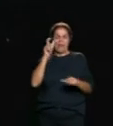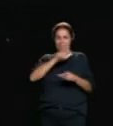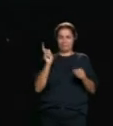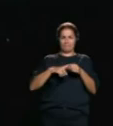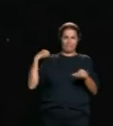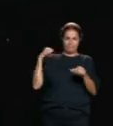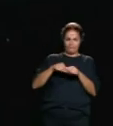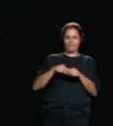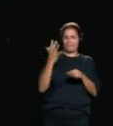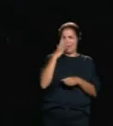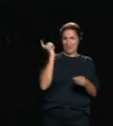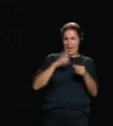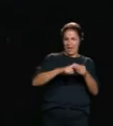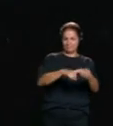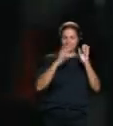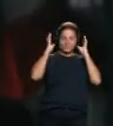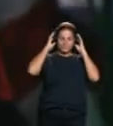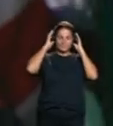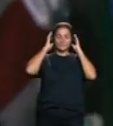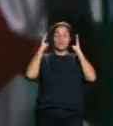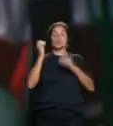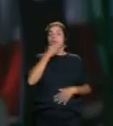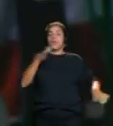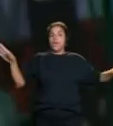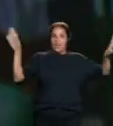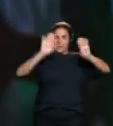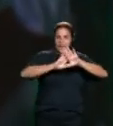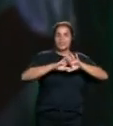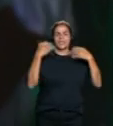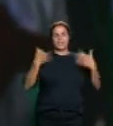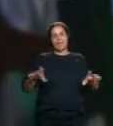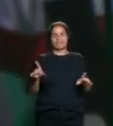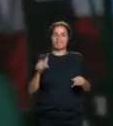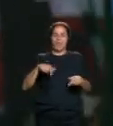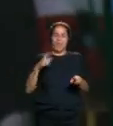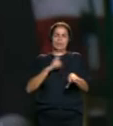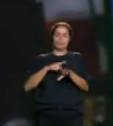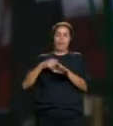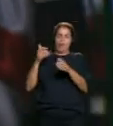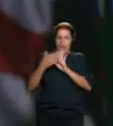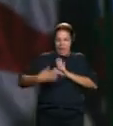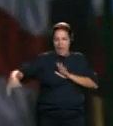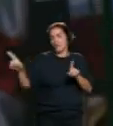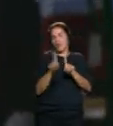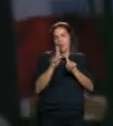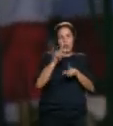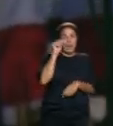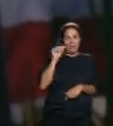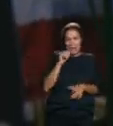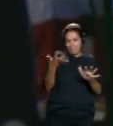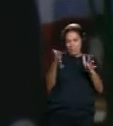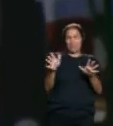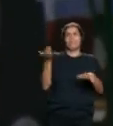Bueno, después de un largo embarazo que empezó allá por el año